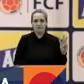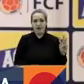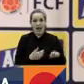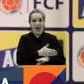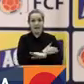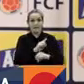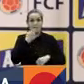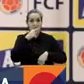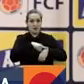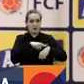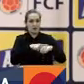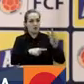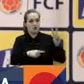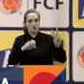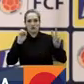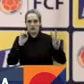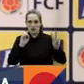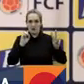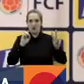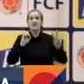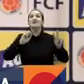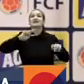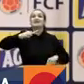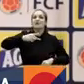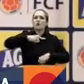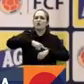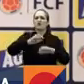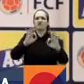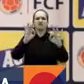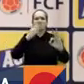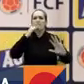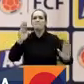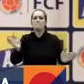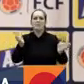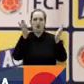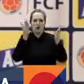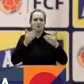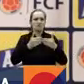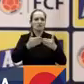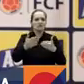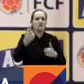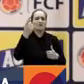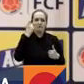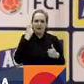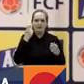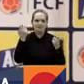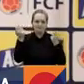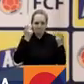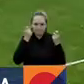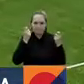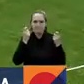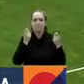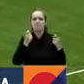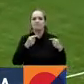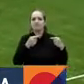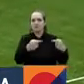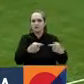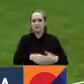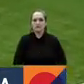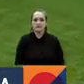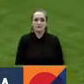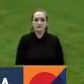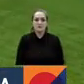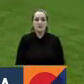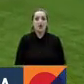Pero el segundo tiempo fue para nosotras. Yo creo que todavía queda mucho mucho torneo. Las dos victorias